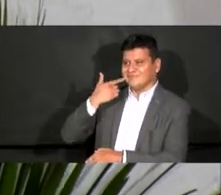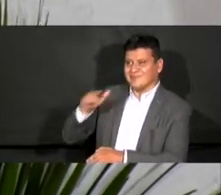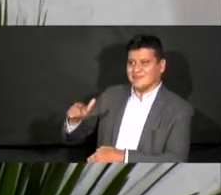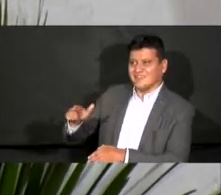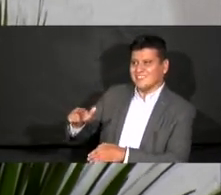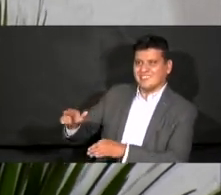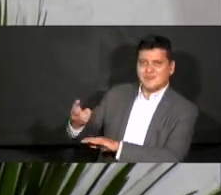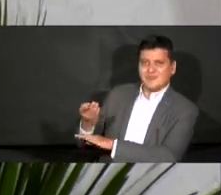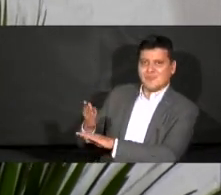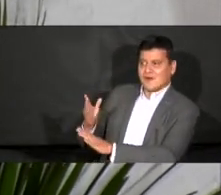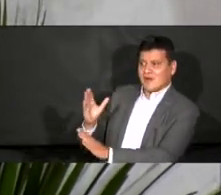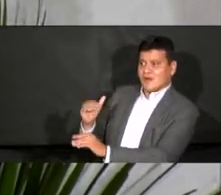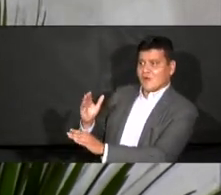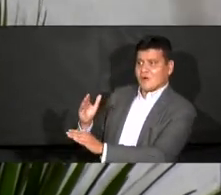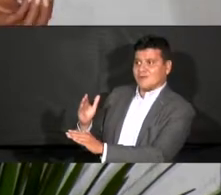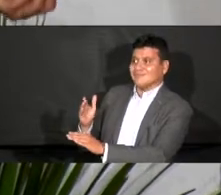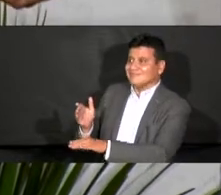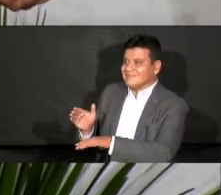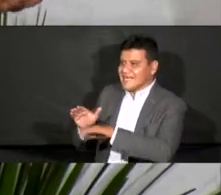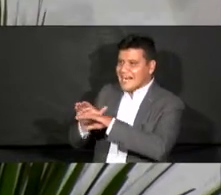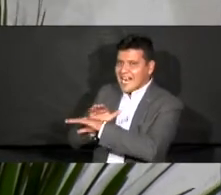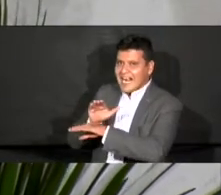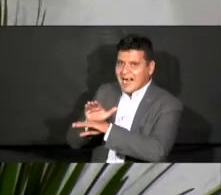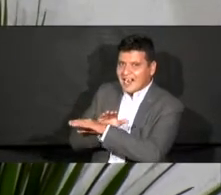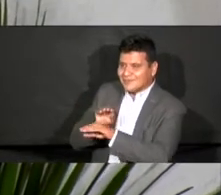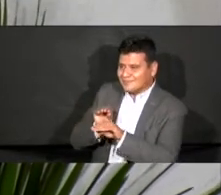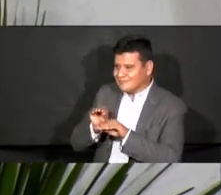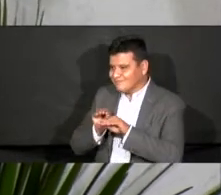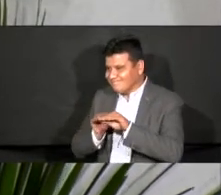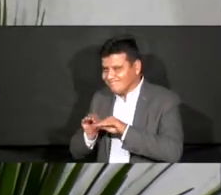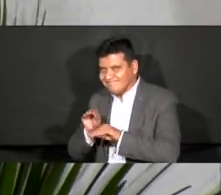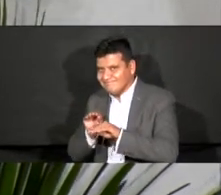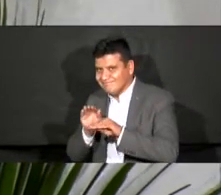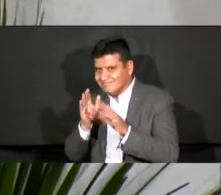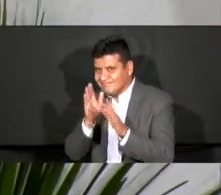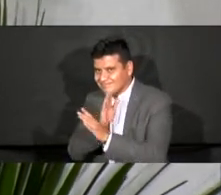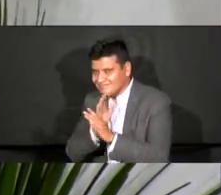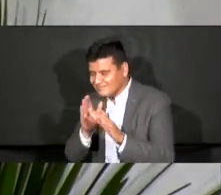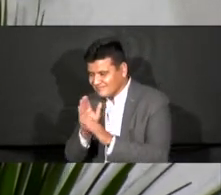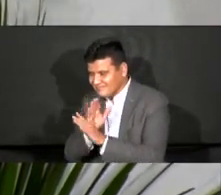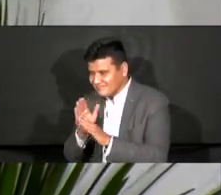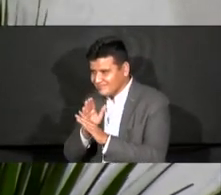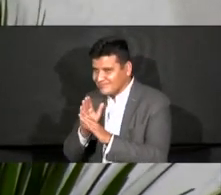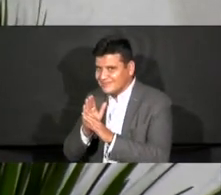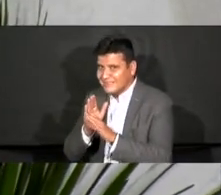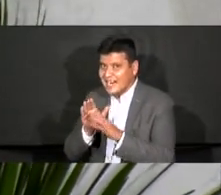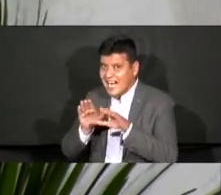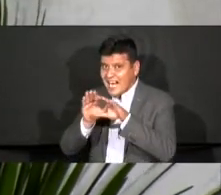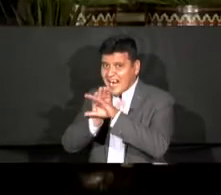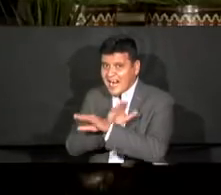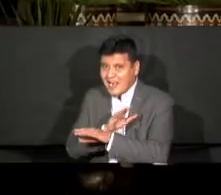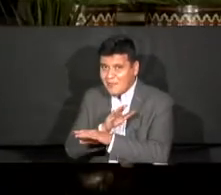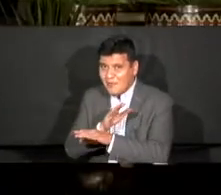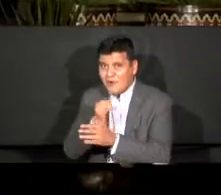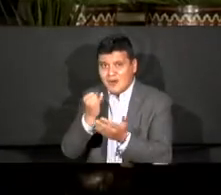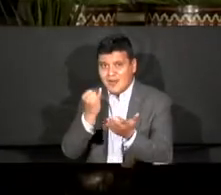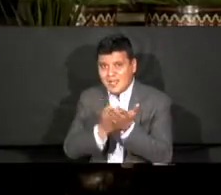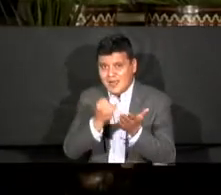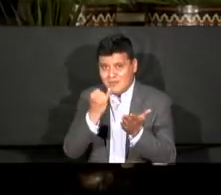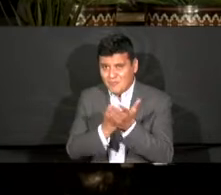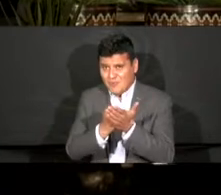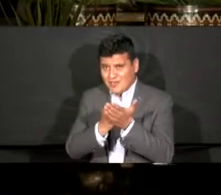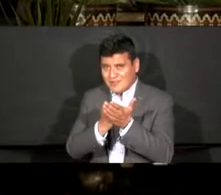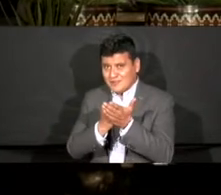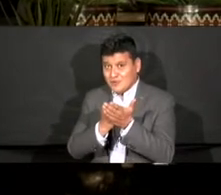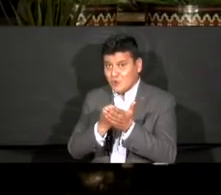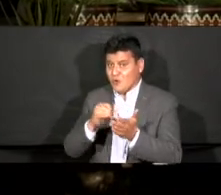la deuda, ocasionando entonces que hoy en día estemos pagando una tasa de casi el 2% por